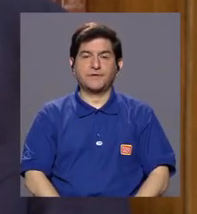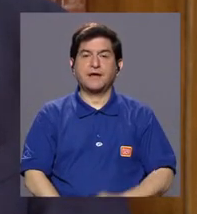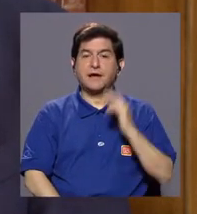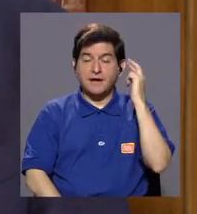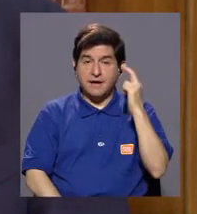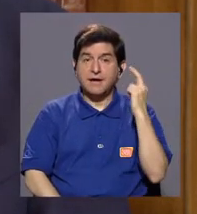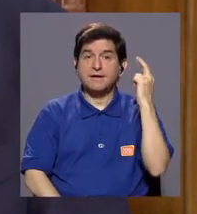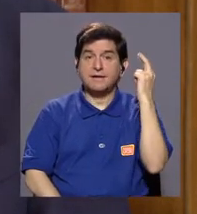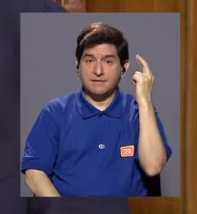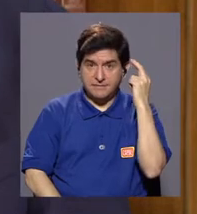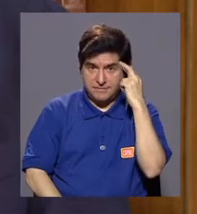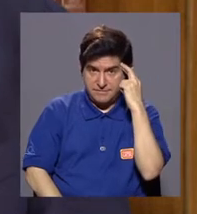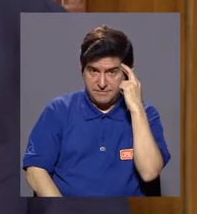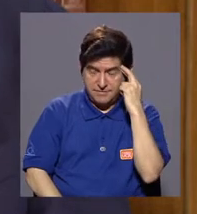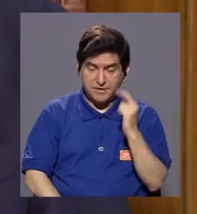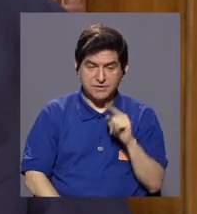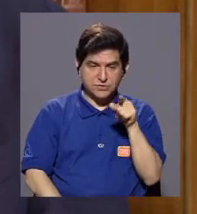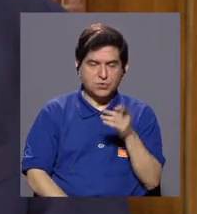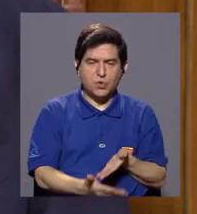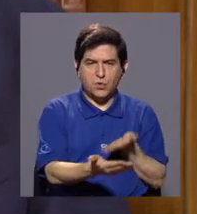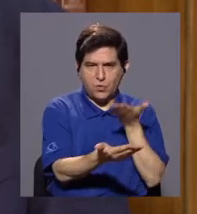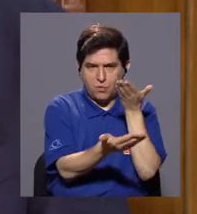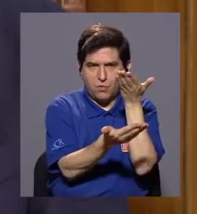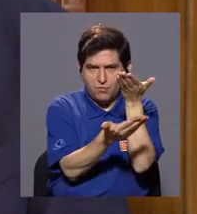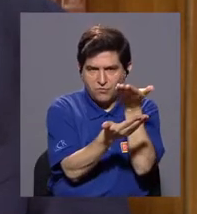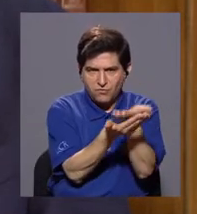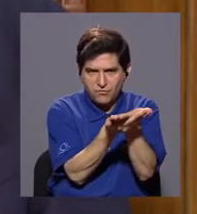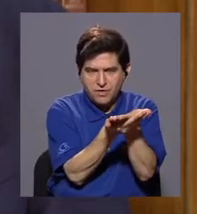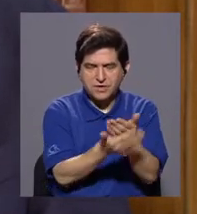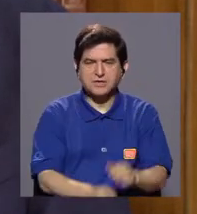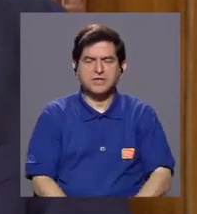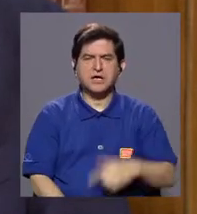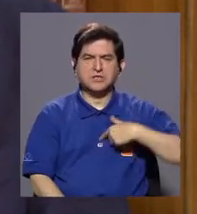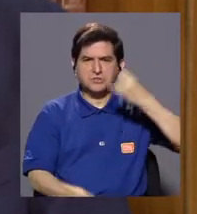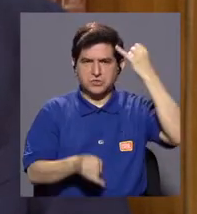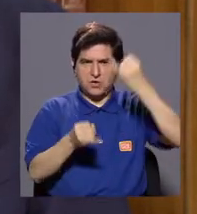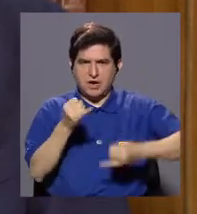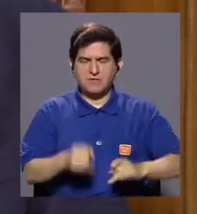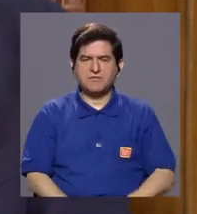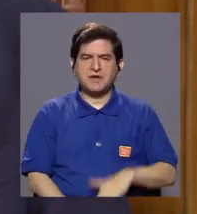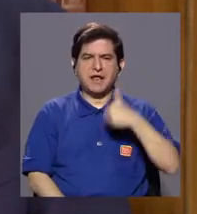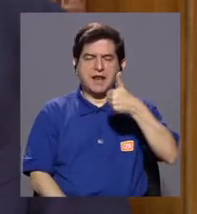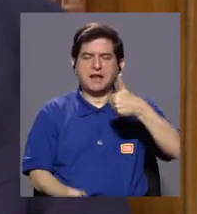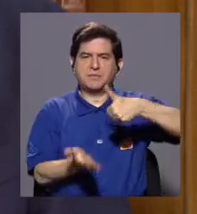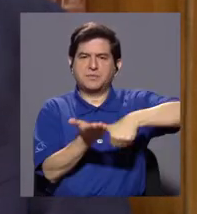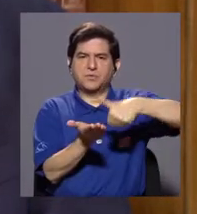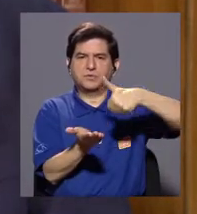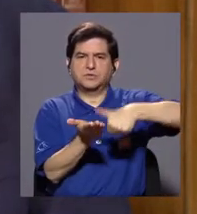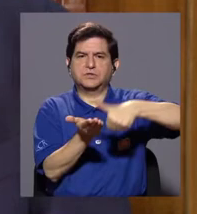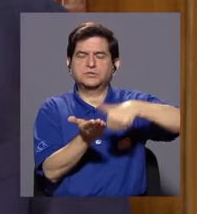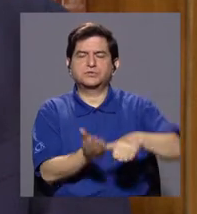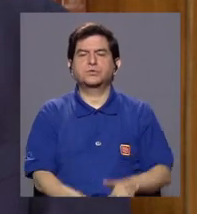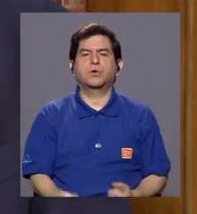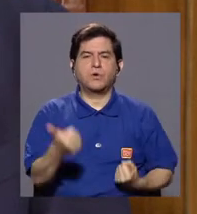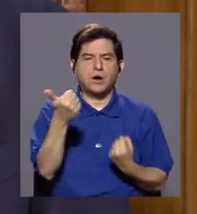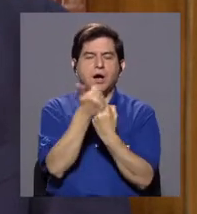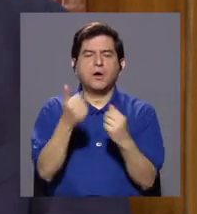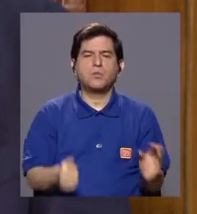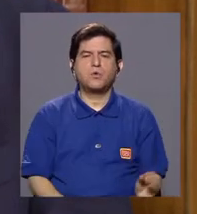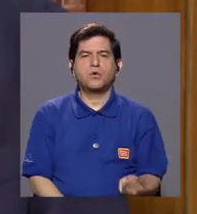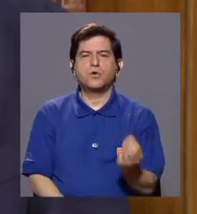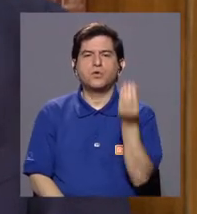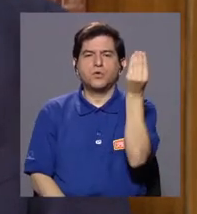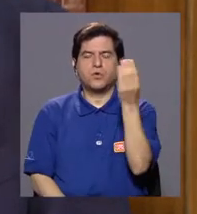casualmente por esa oferta que yo finalmente gané las elecciones, con el apoyo de